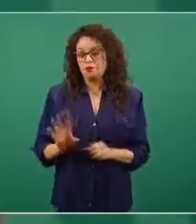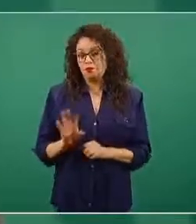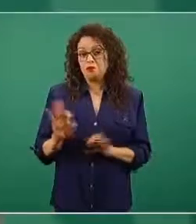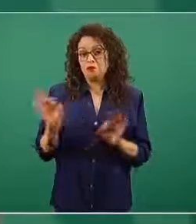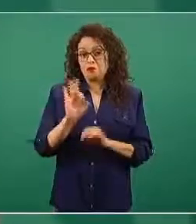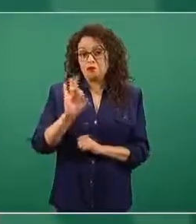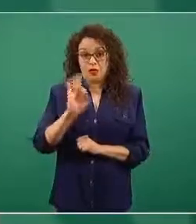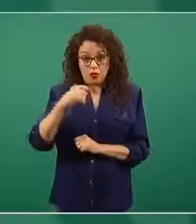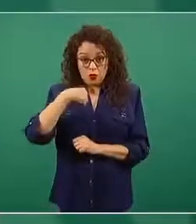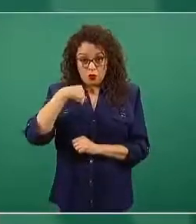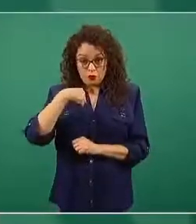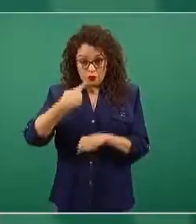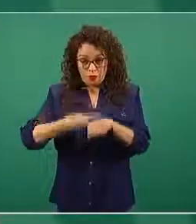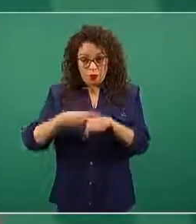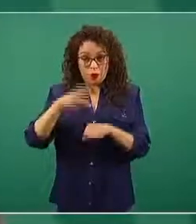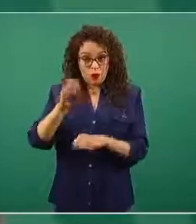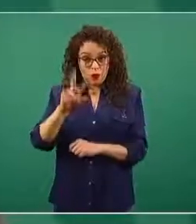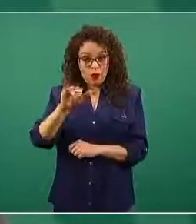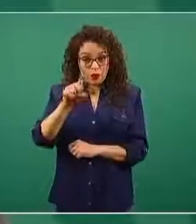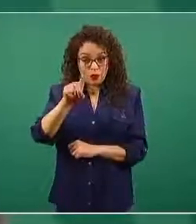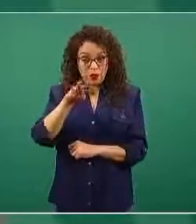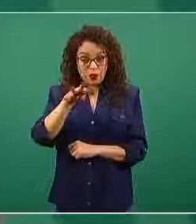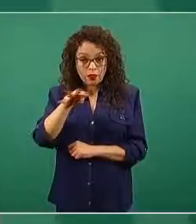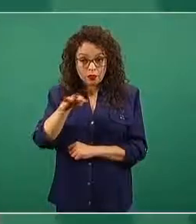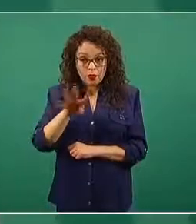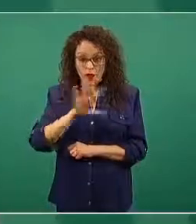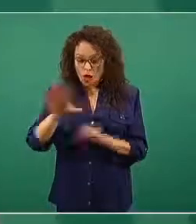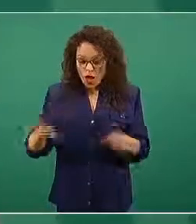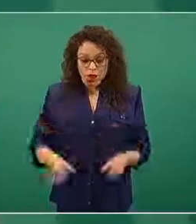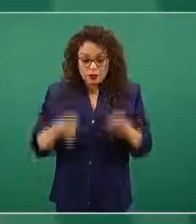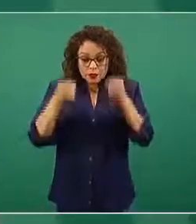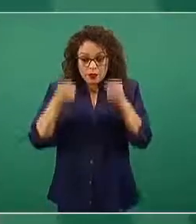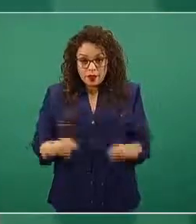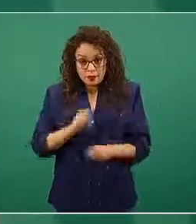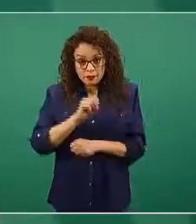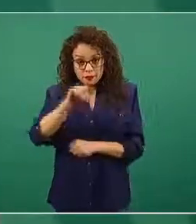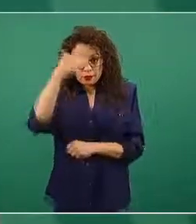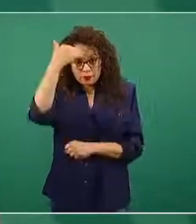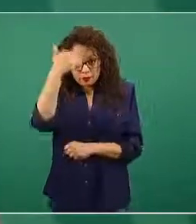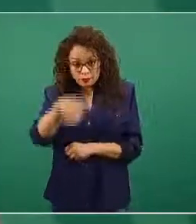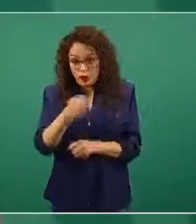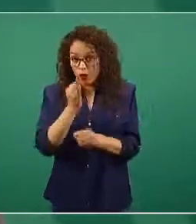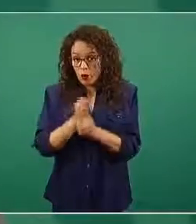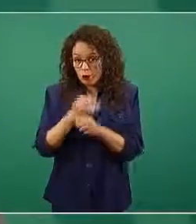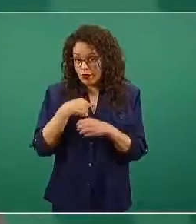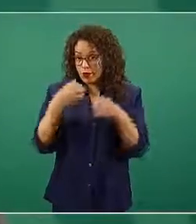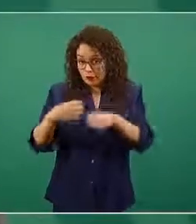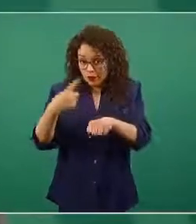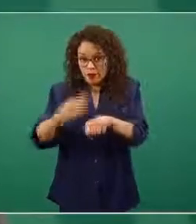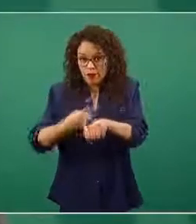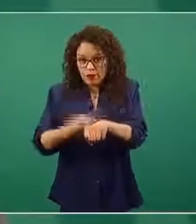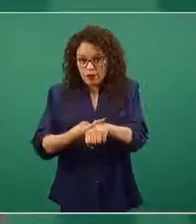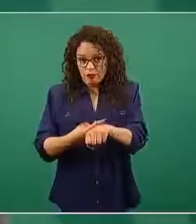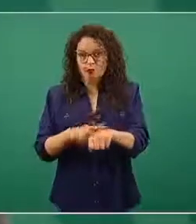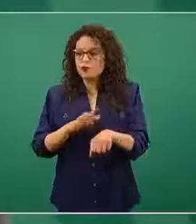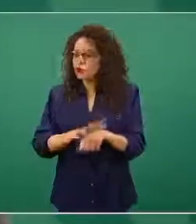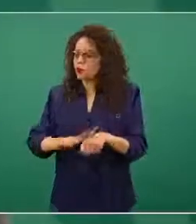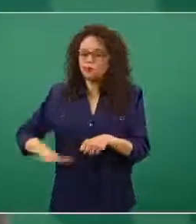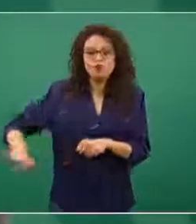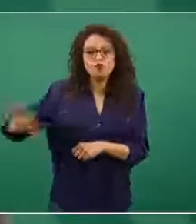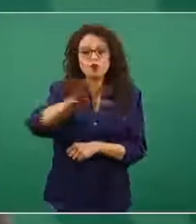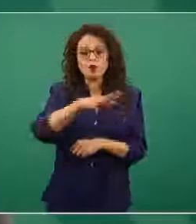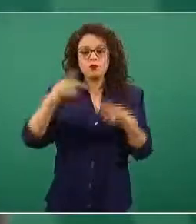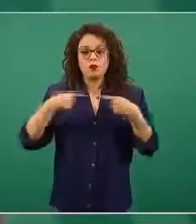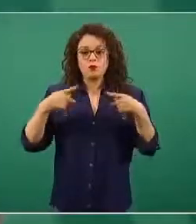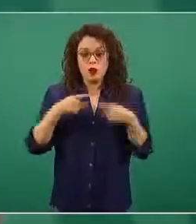con COVID-19, fuera un caso confirmado de COVID-19 en este momento, todas las personas que están en este